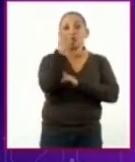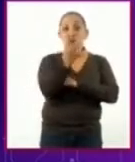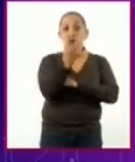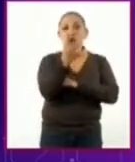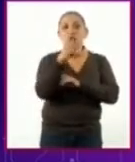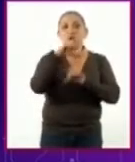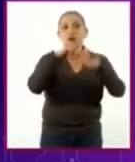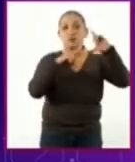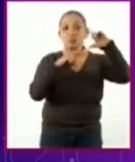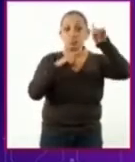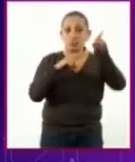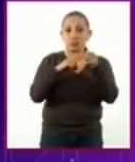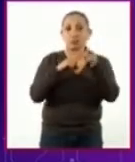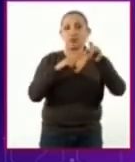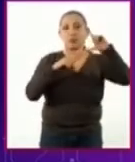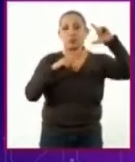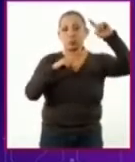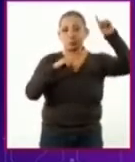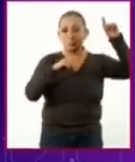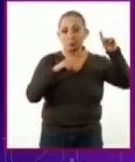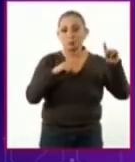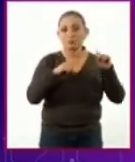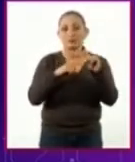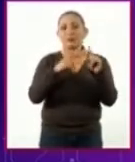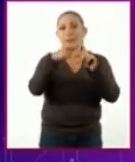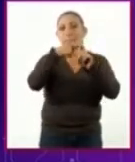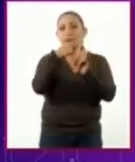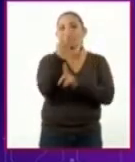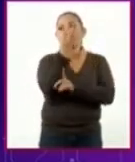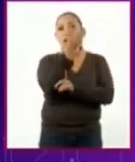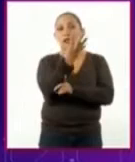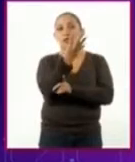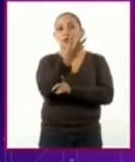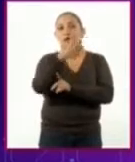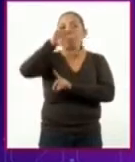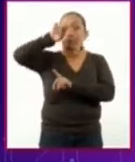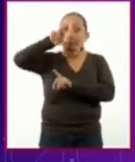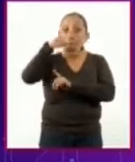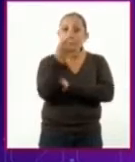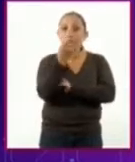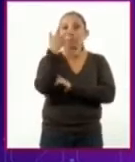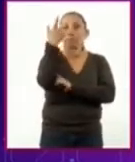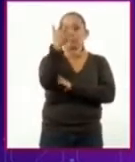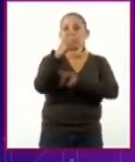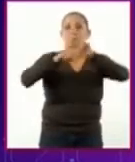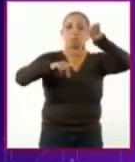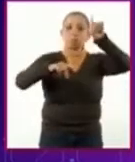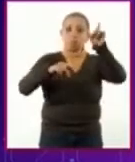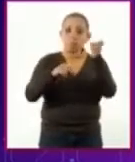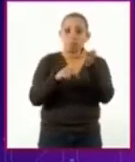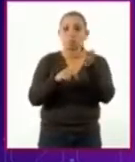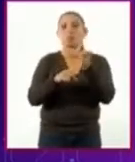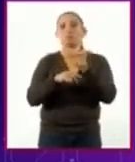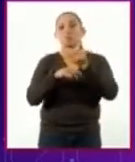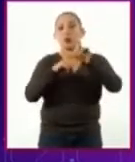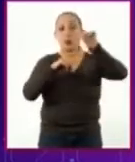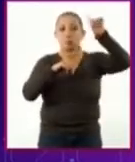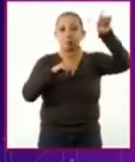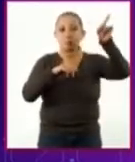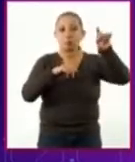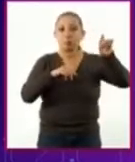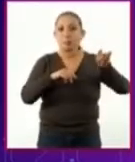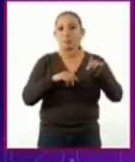cierra paréntesis, se cierra corchete, más 4, se abre paréntesis, 8, se cierra paréntesis, se cierra